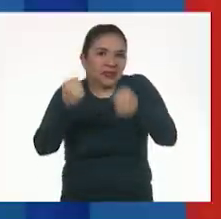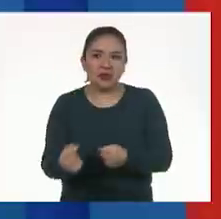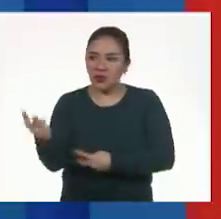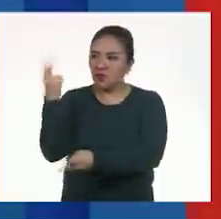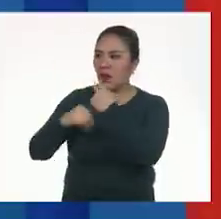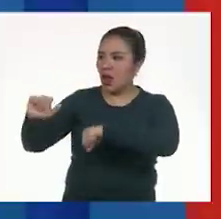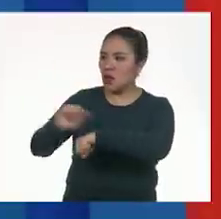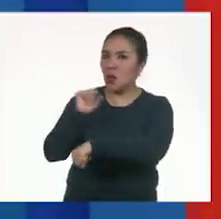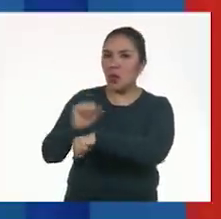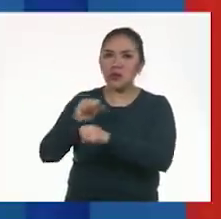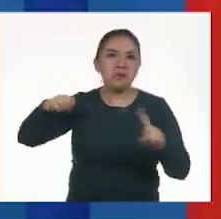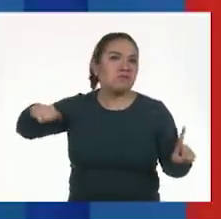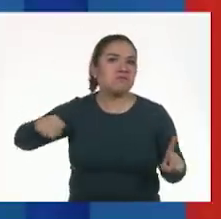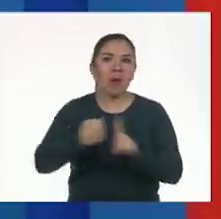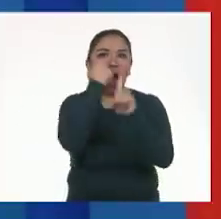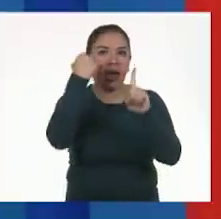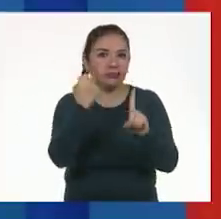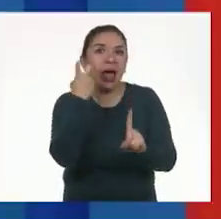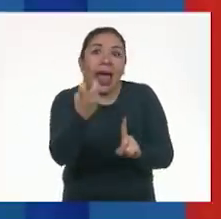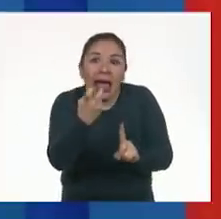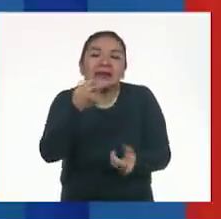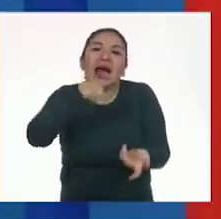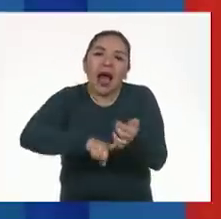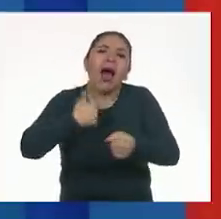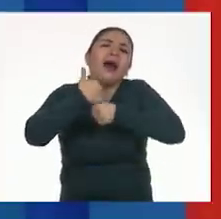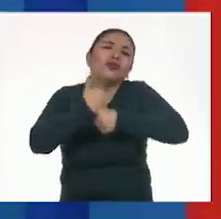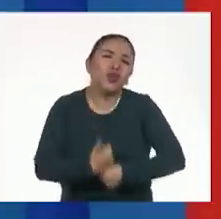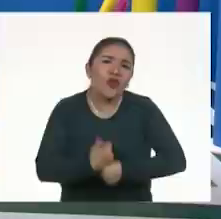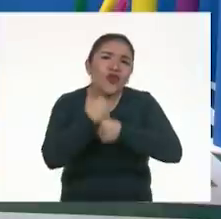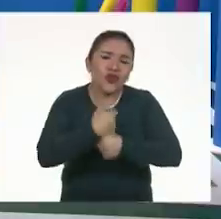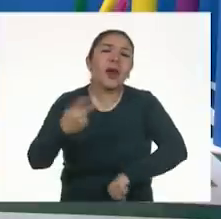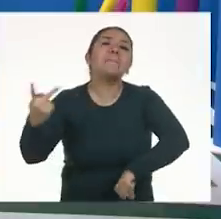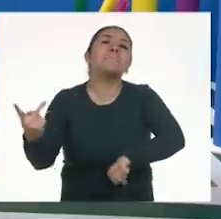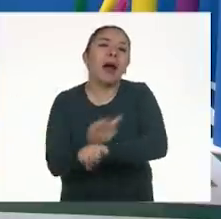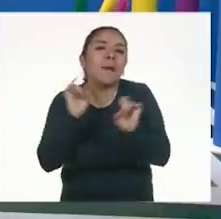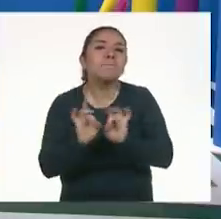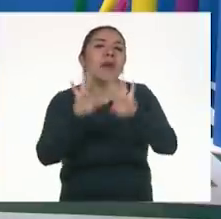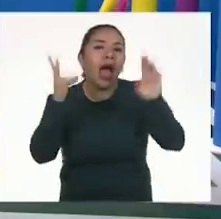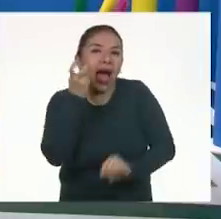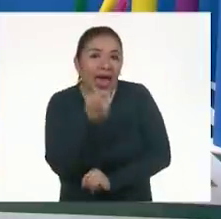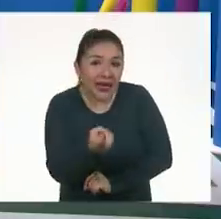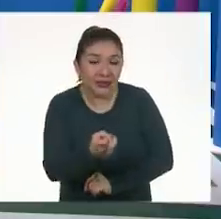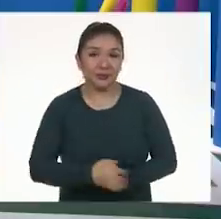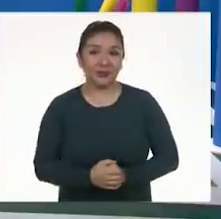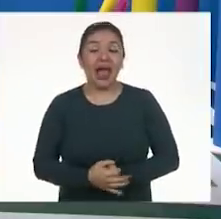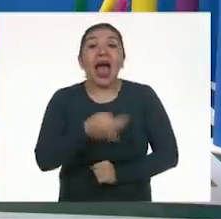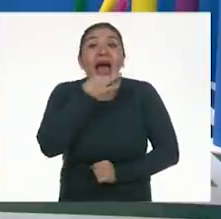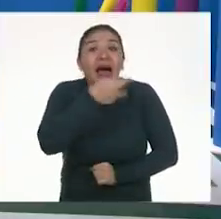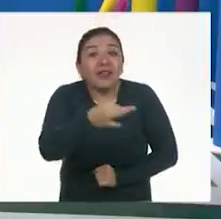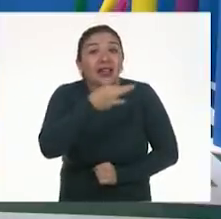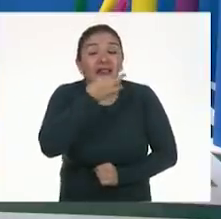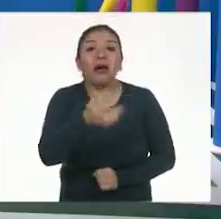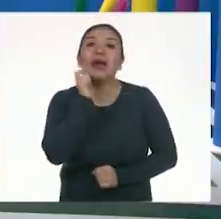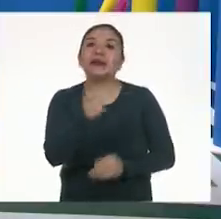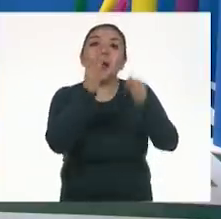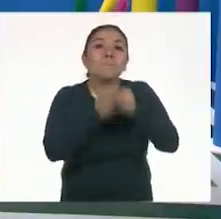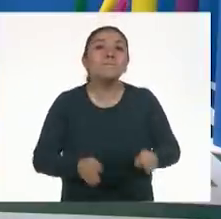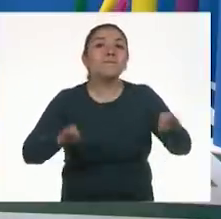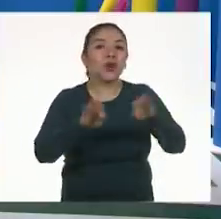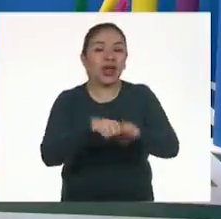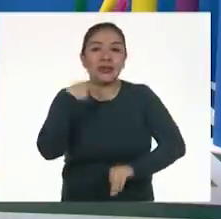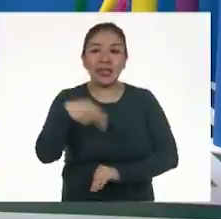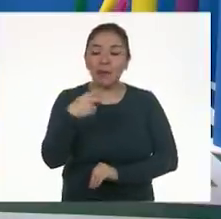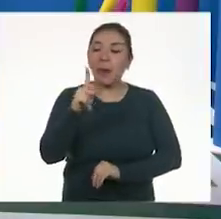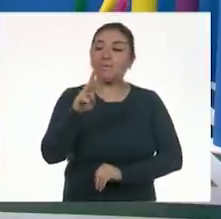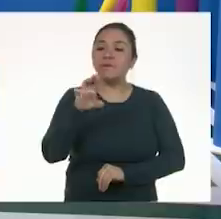por supuesto, y ocurre una tragedia, Ok. ocurre una desgracia, ¿no? Los presagios son muy importantes